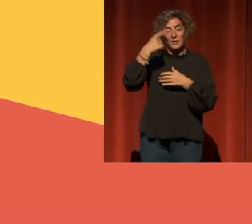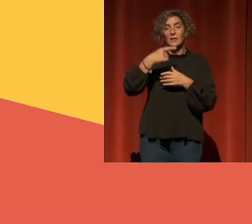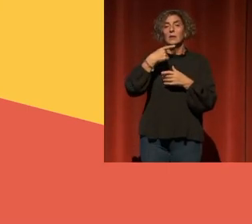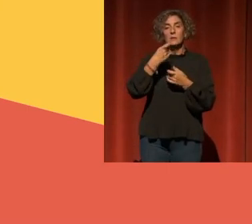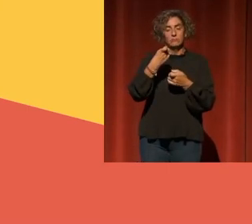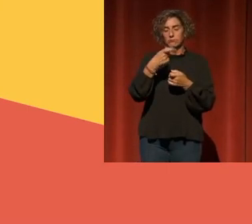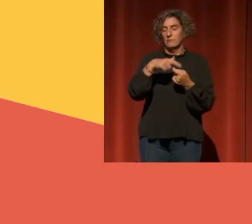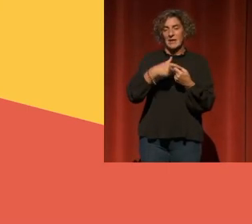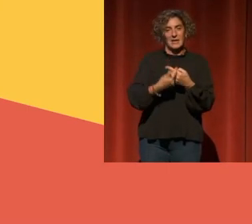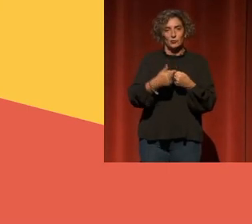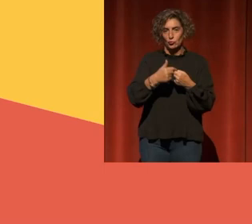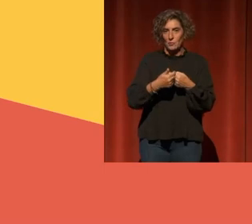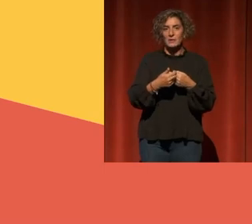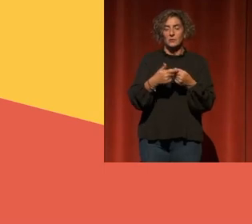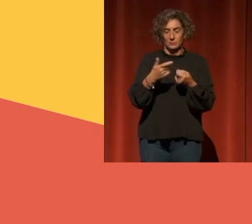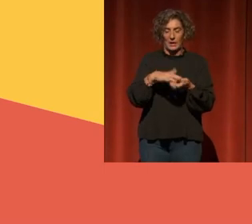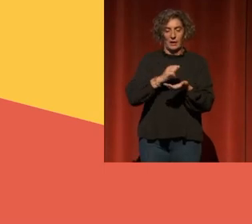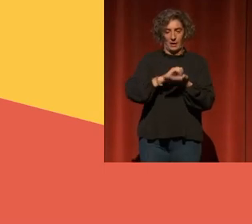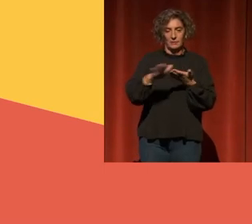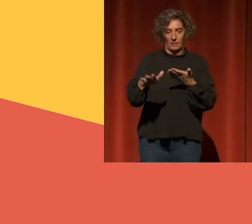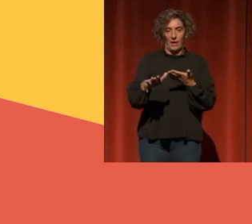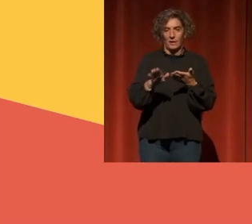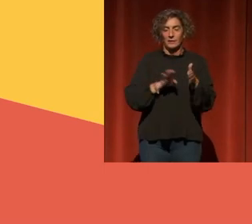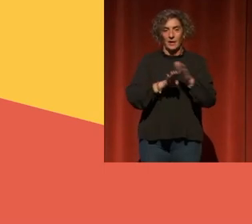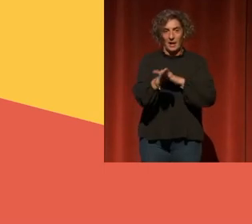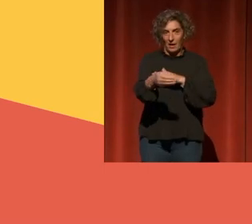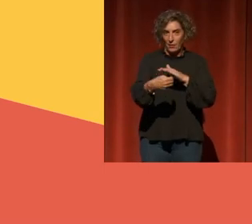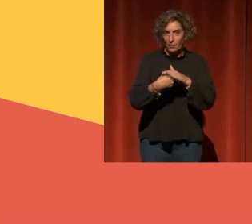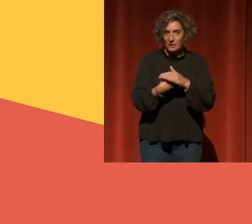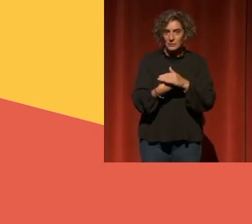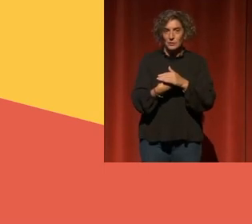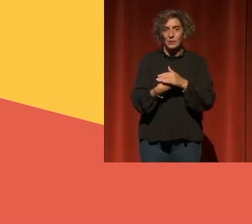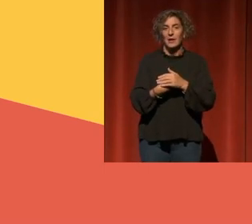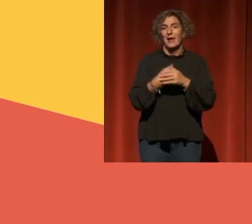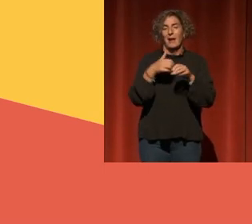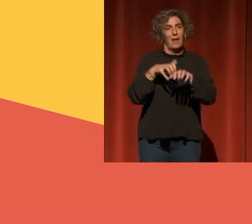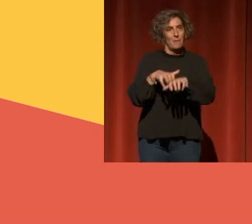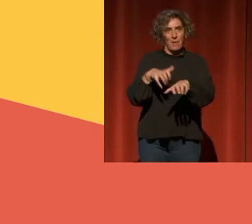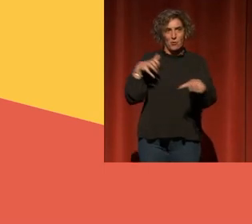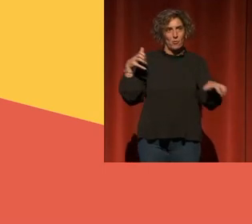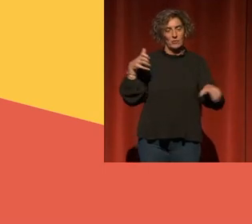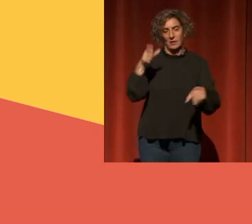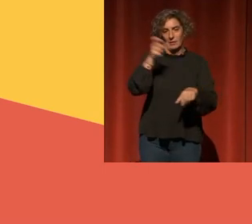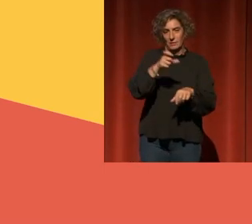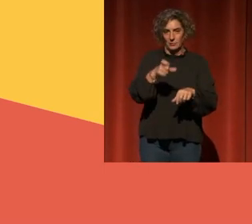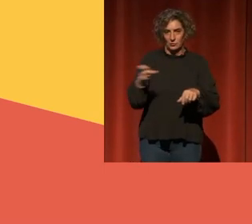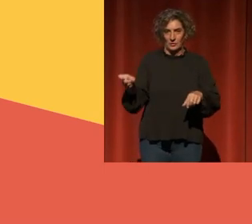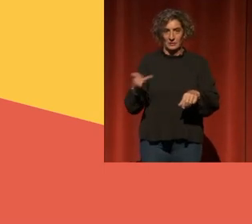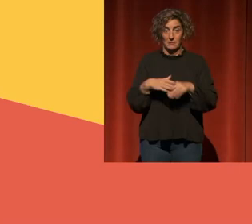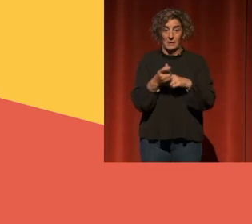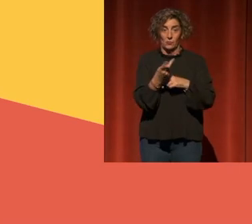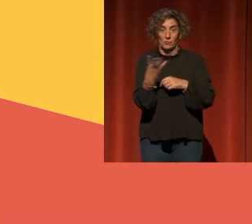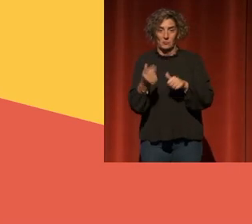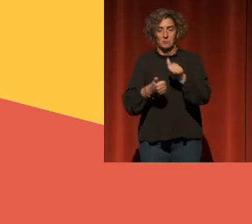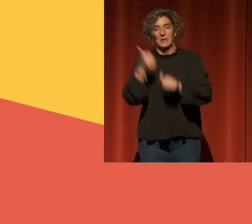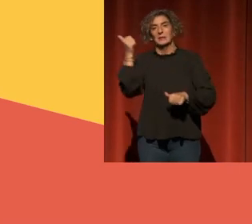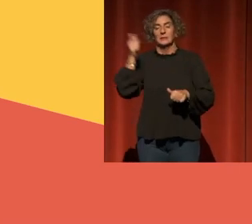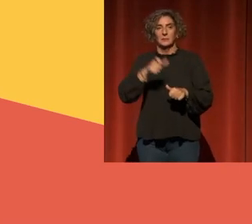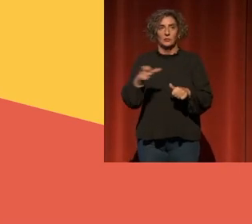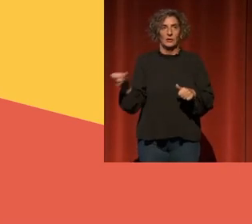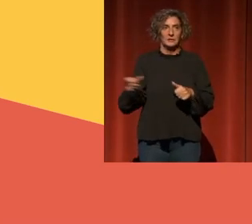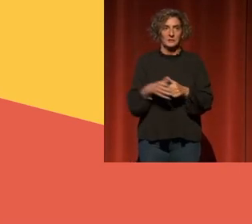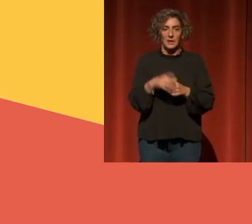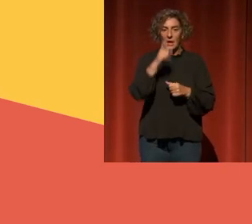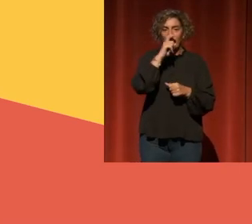garantizar el acceso equitativo al mayor número posible de personas era el año